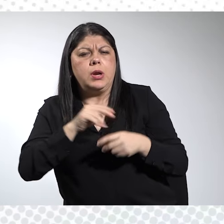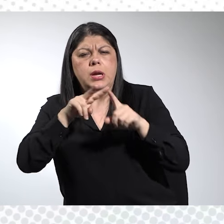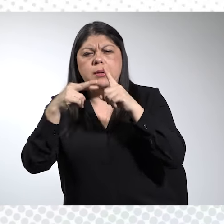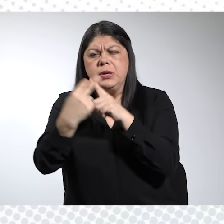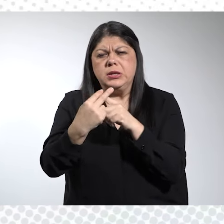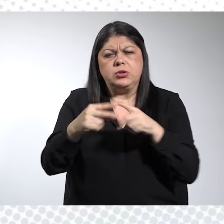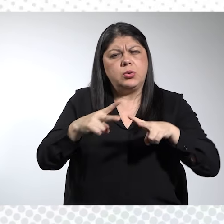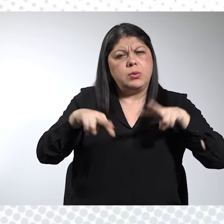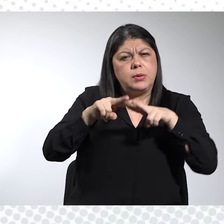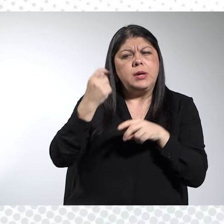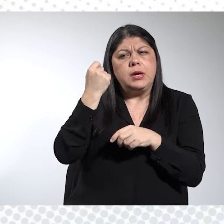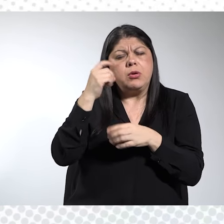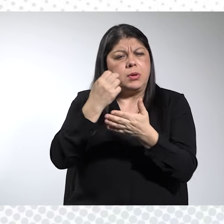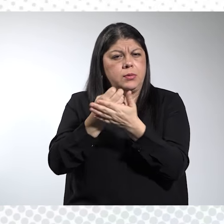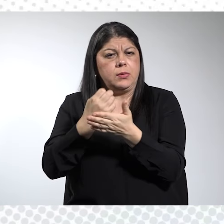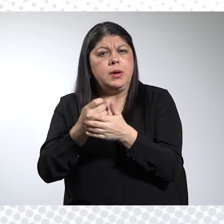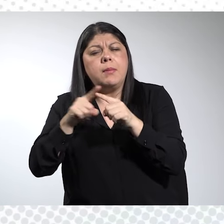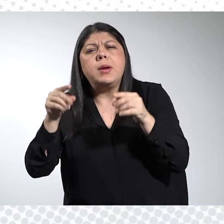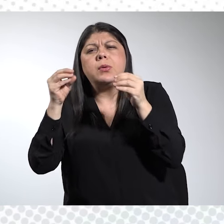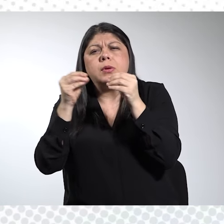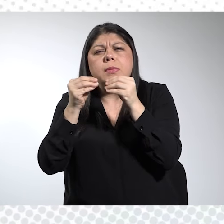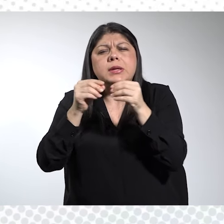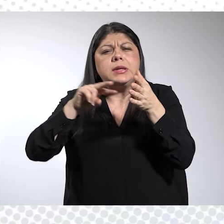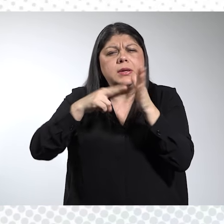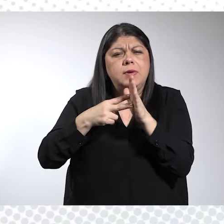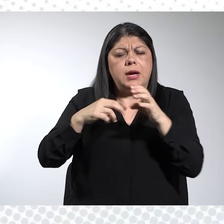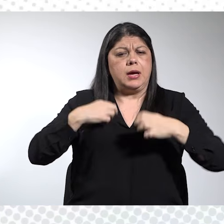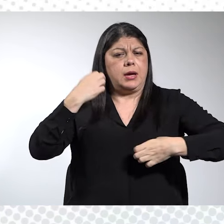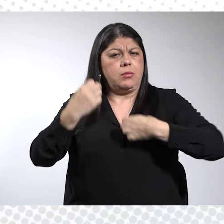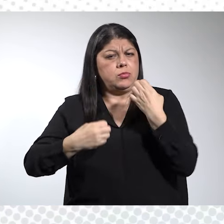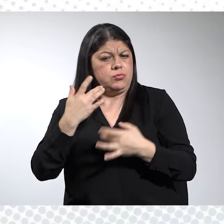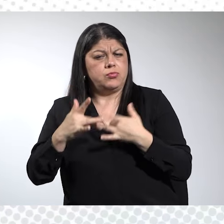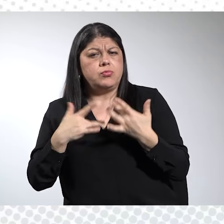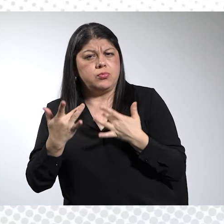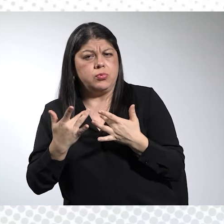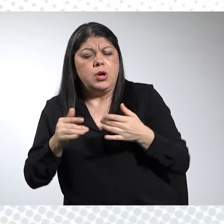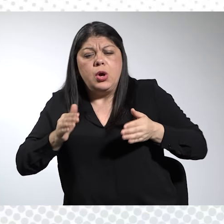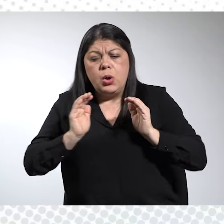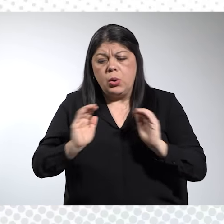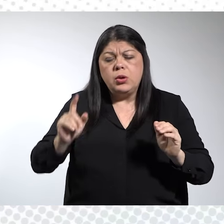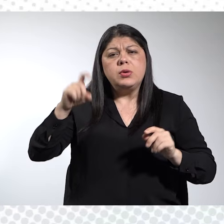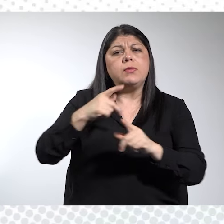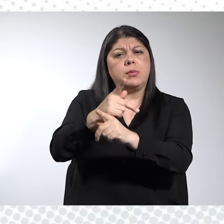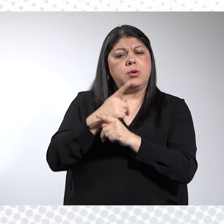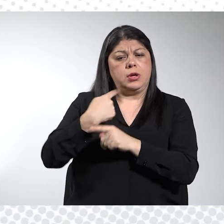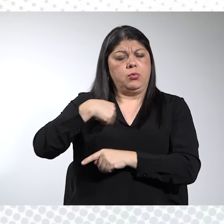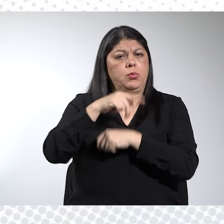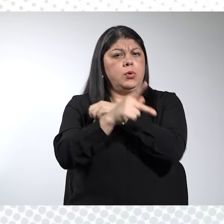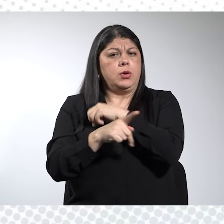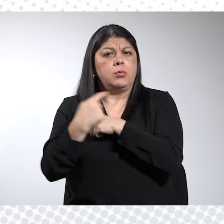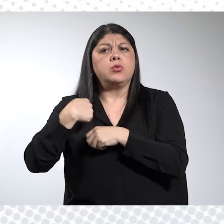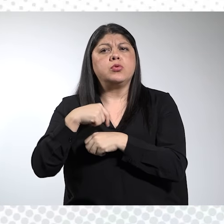de percepción y comprensión de la economía. Pero más que eso es un tema de emoción, es un tema sentimental. Los niños se protegen en este